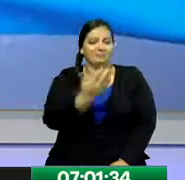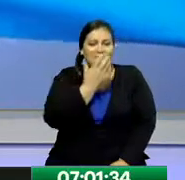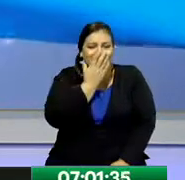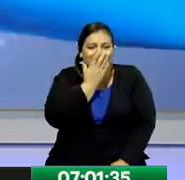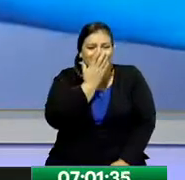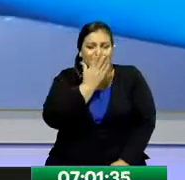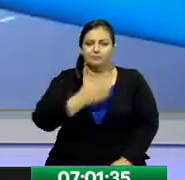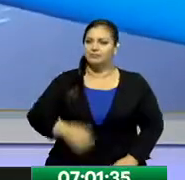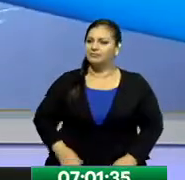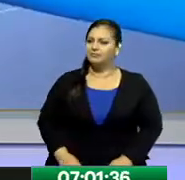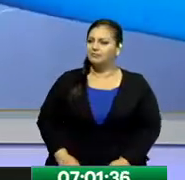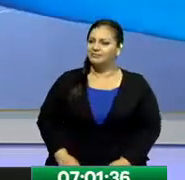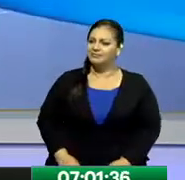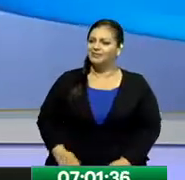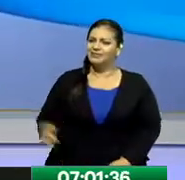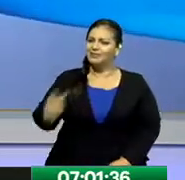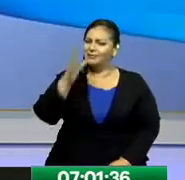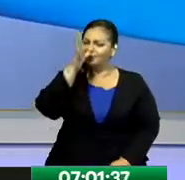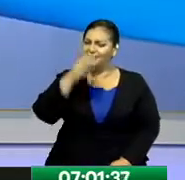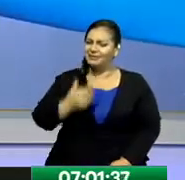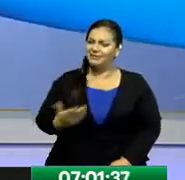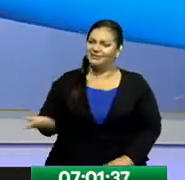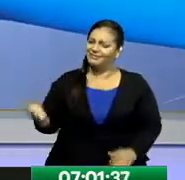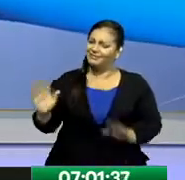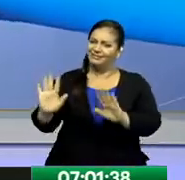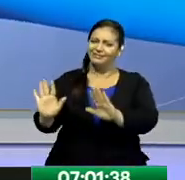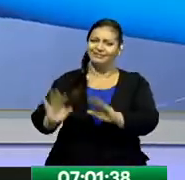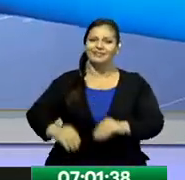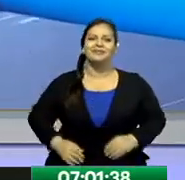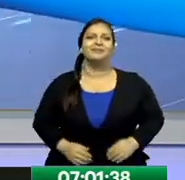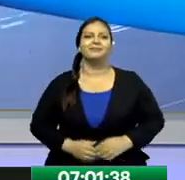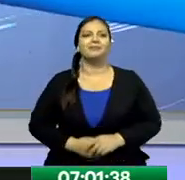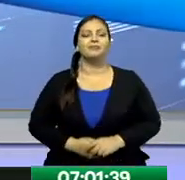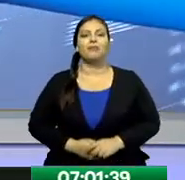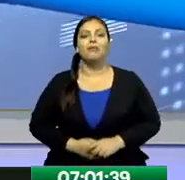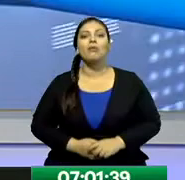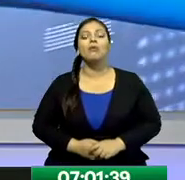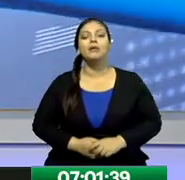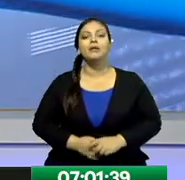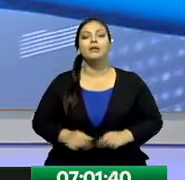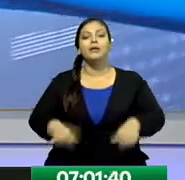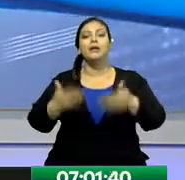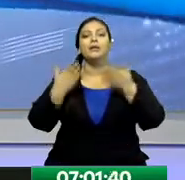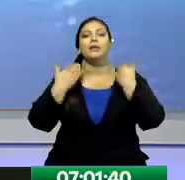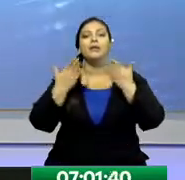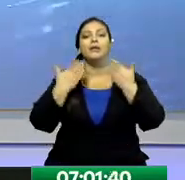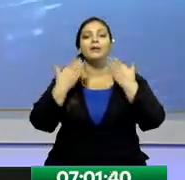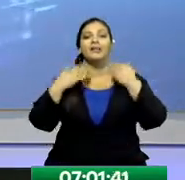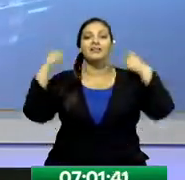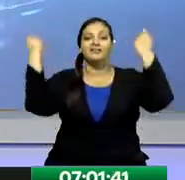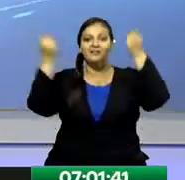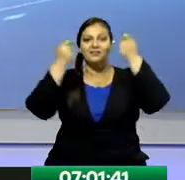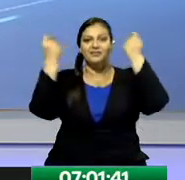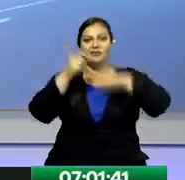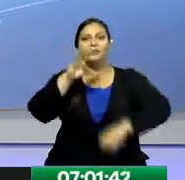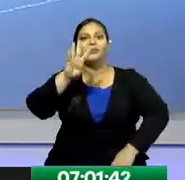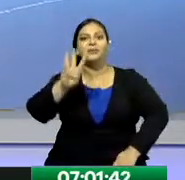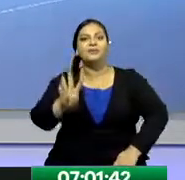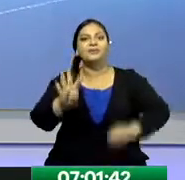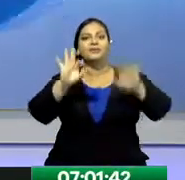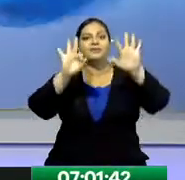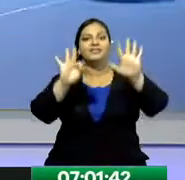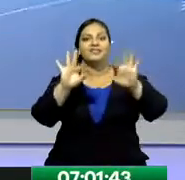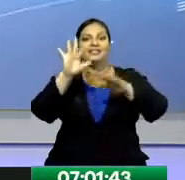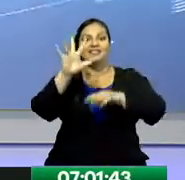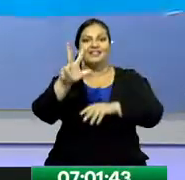Bueno, y con motivo de los 483 años de fundación de Guayaquil, el alcalde Jaime Nebot anunció 421 obras que se